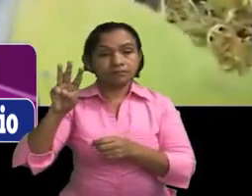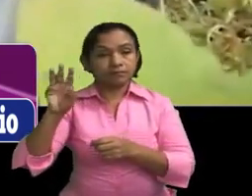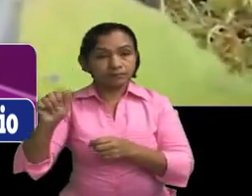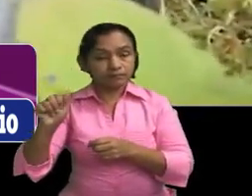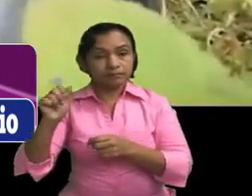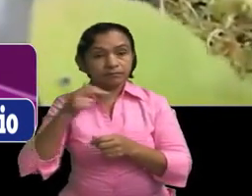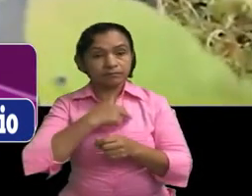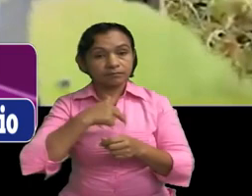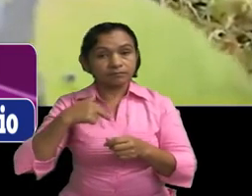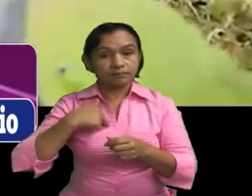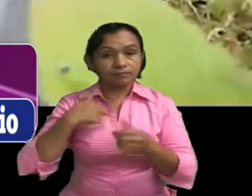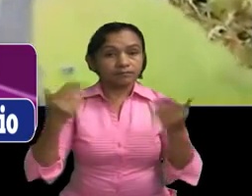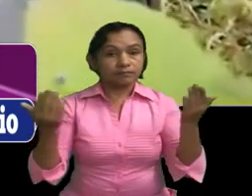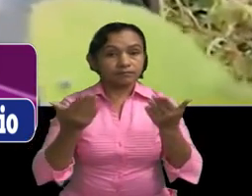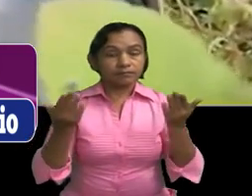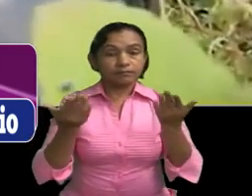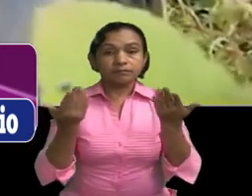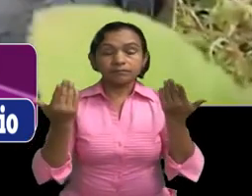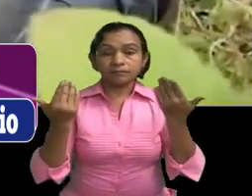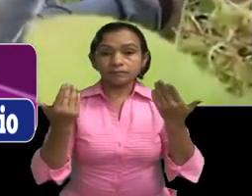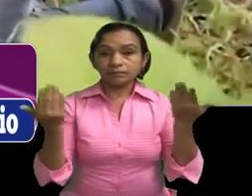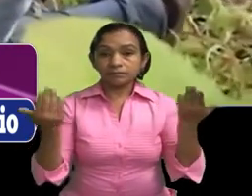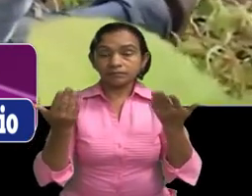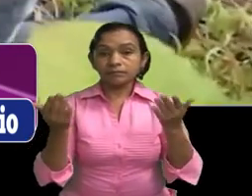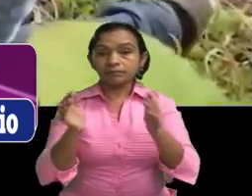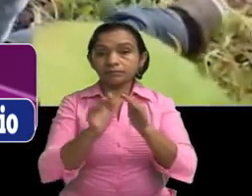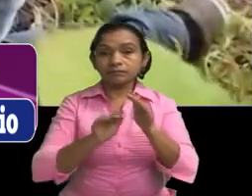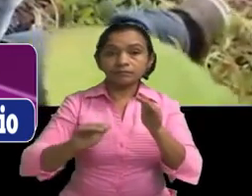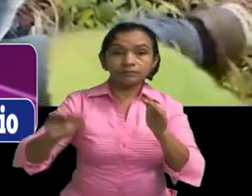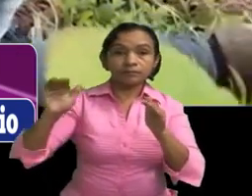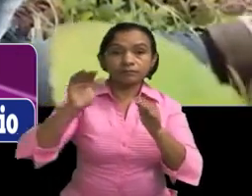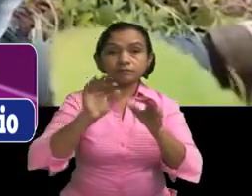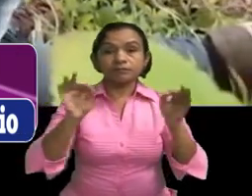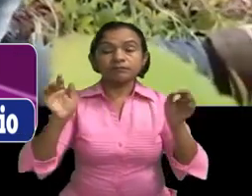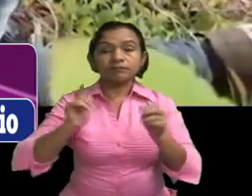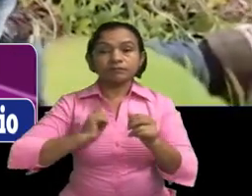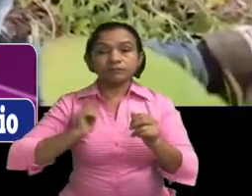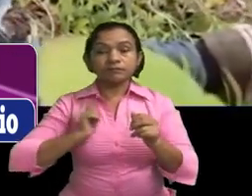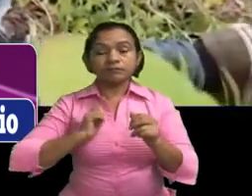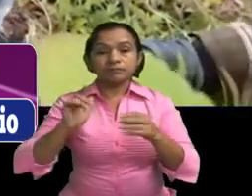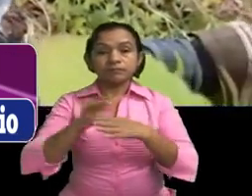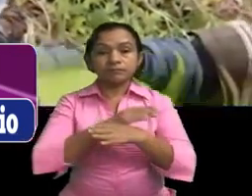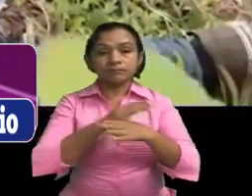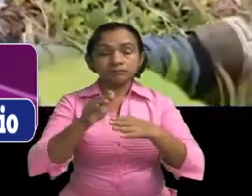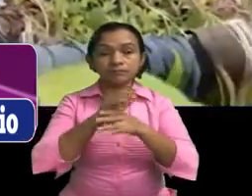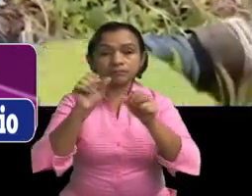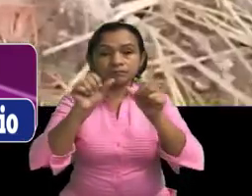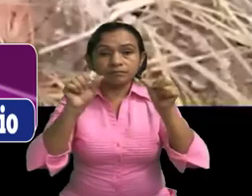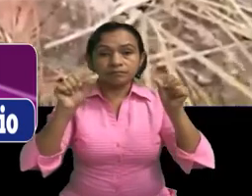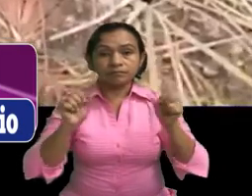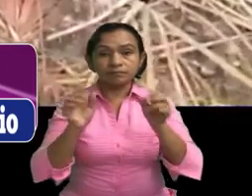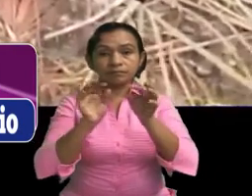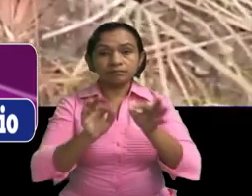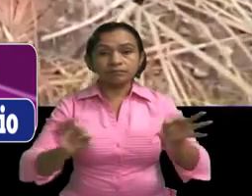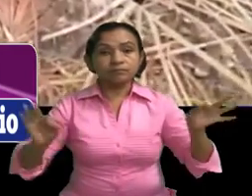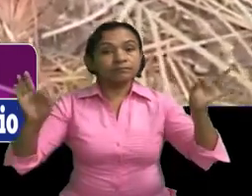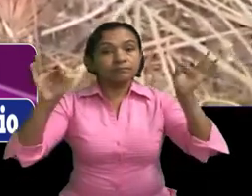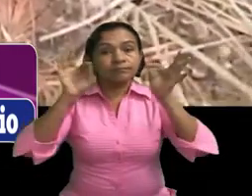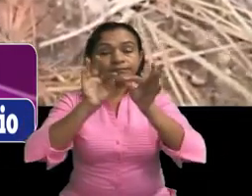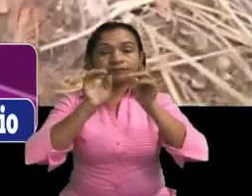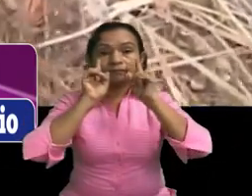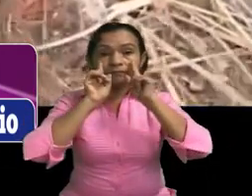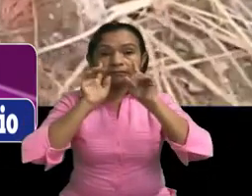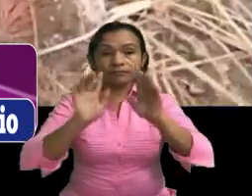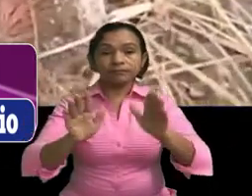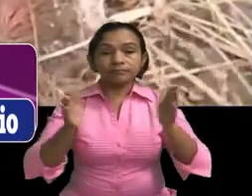base nosotros, que es tan enorme que tenemos una alta diversidad y la relevancia y la importancia de